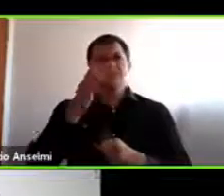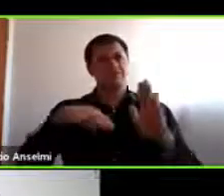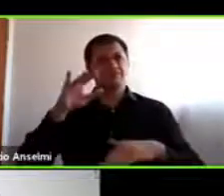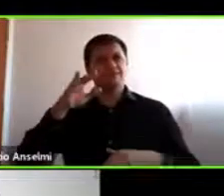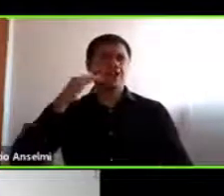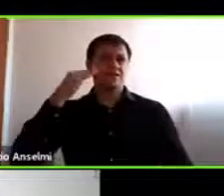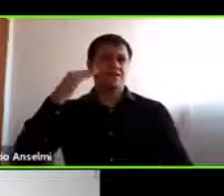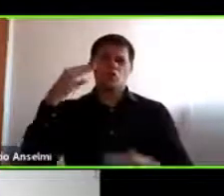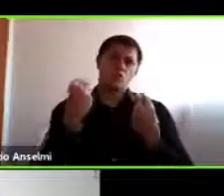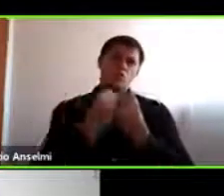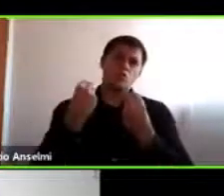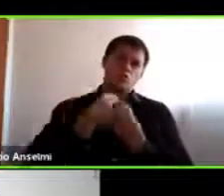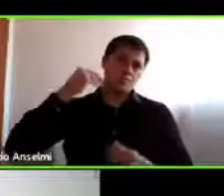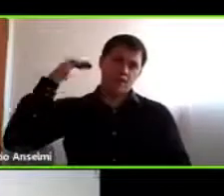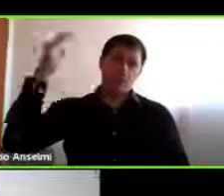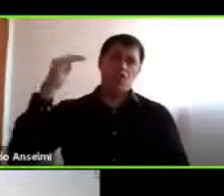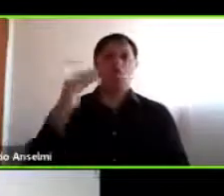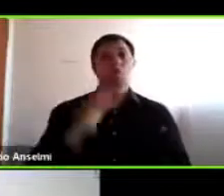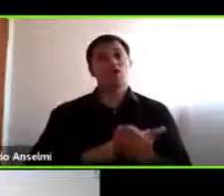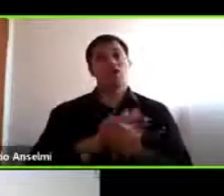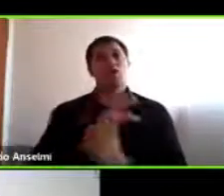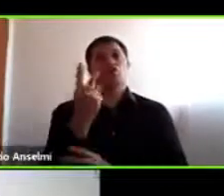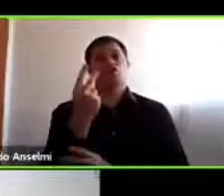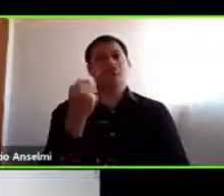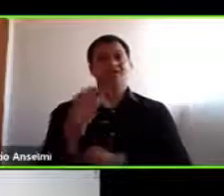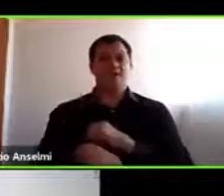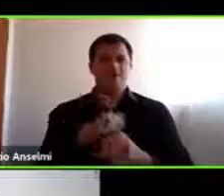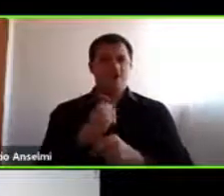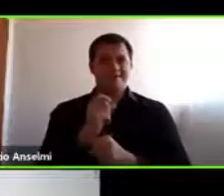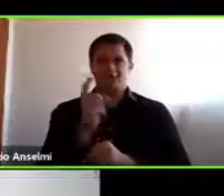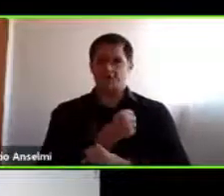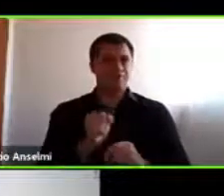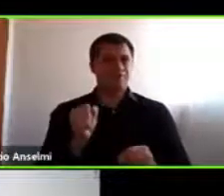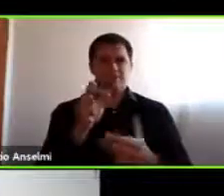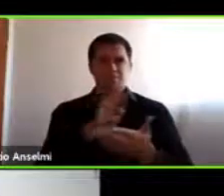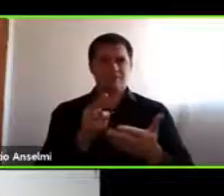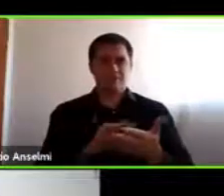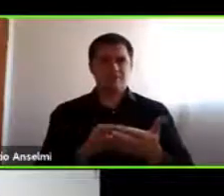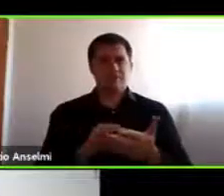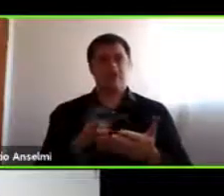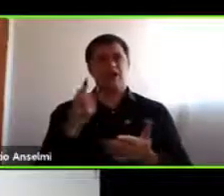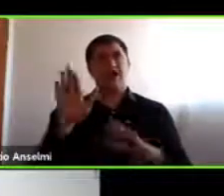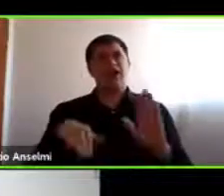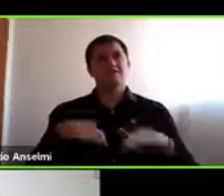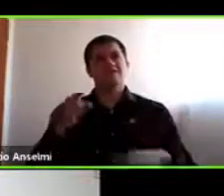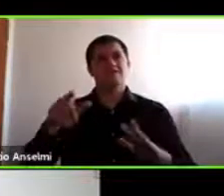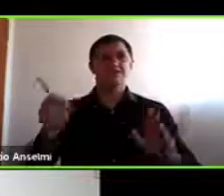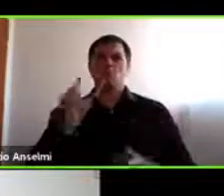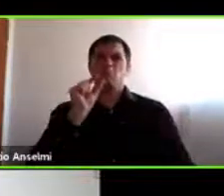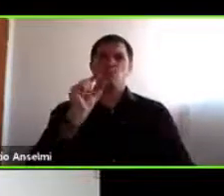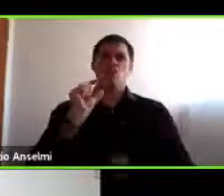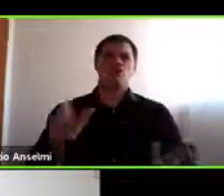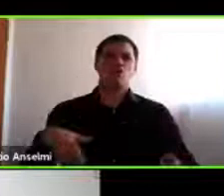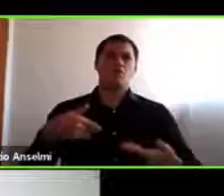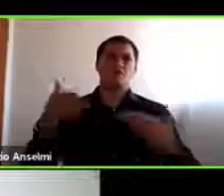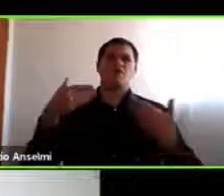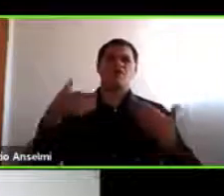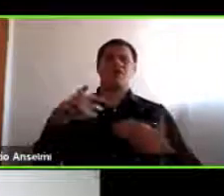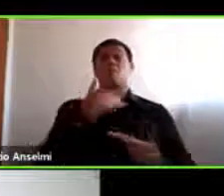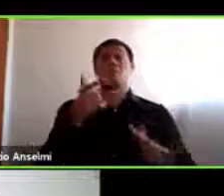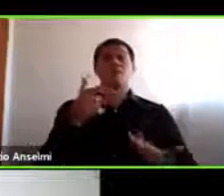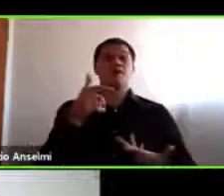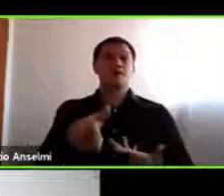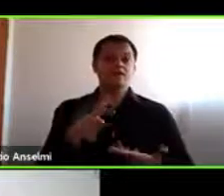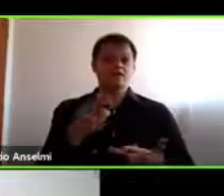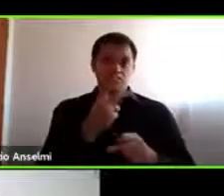no hayan aprendido a leer de doce años por ejemplo ya sería poco motivante como la interfaz porque es muy para niños pequeños pero